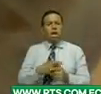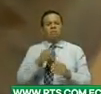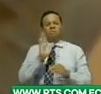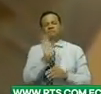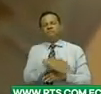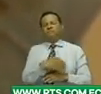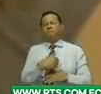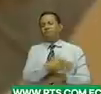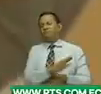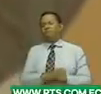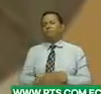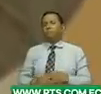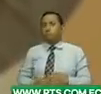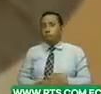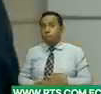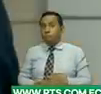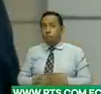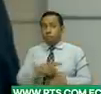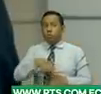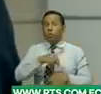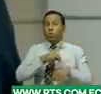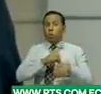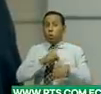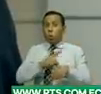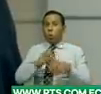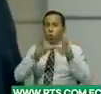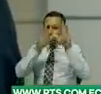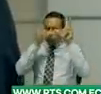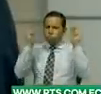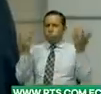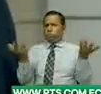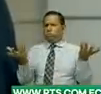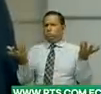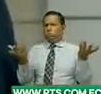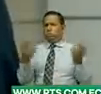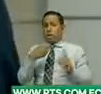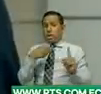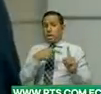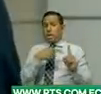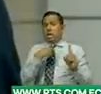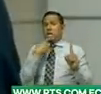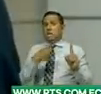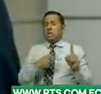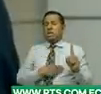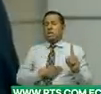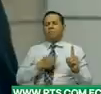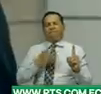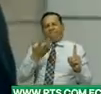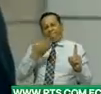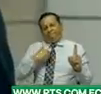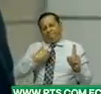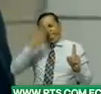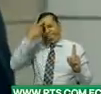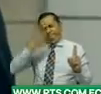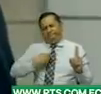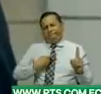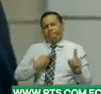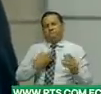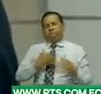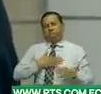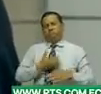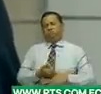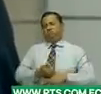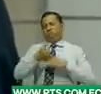le han declarado la guerra a la pandemia. Tráfico de influencias que creemos, y gran parte de los ecuatorianos creo que creemos, ha existido